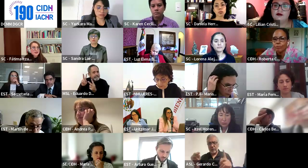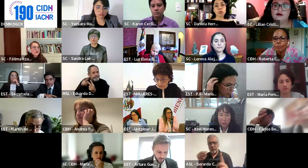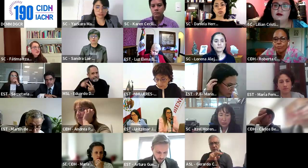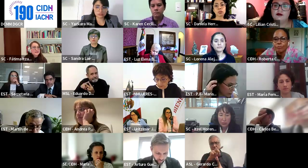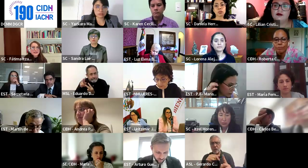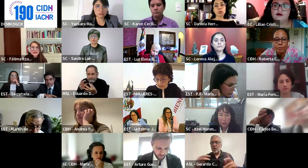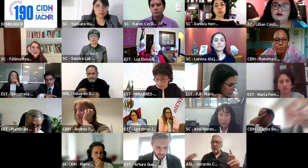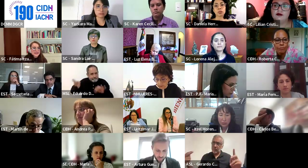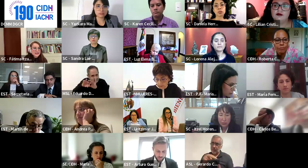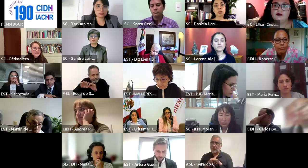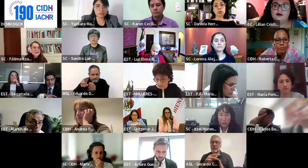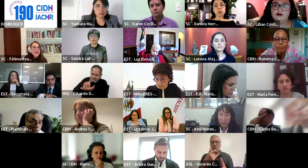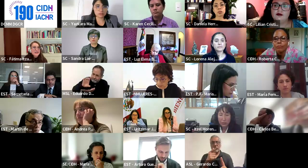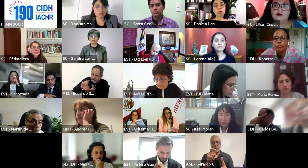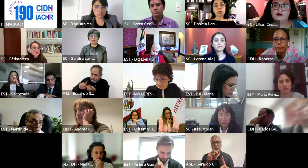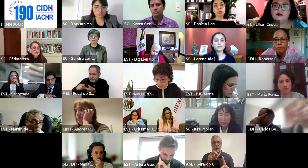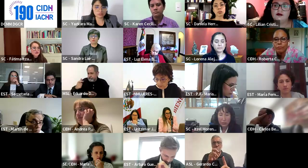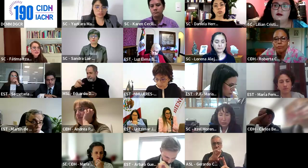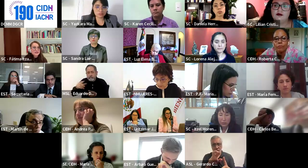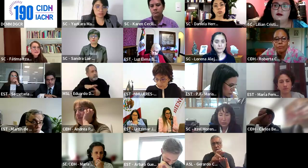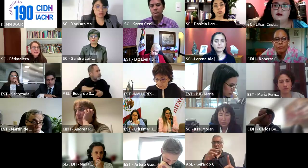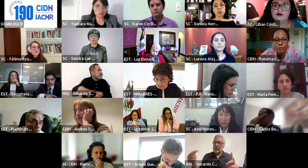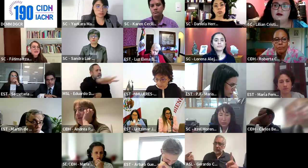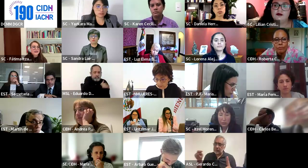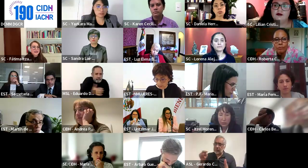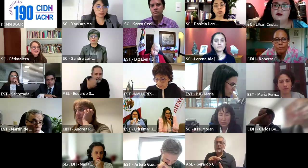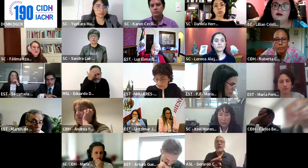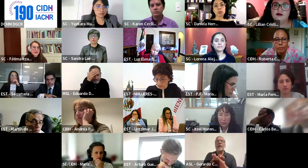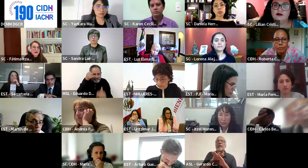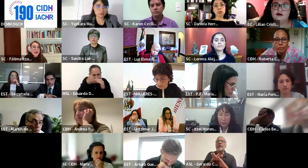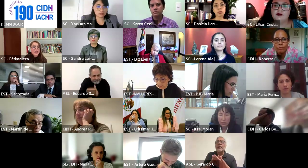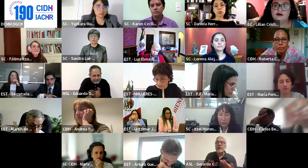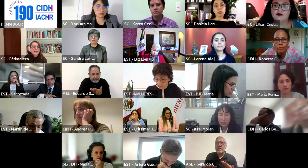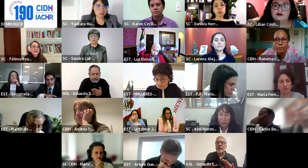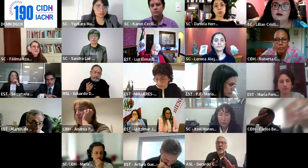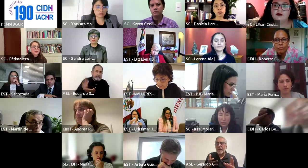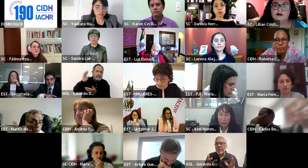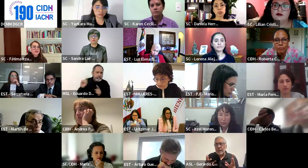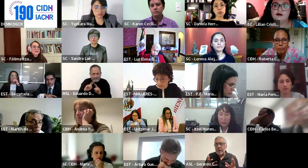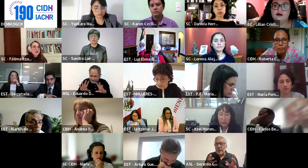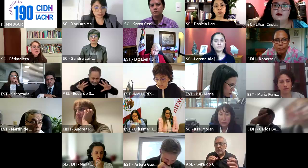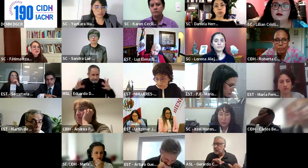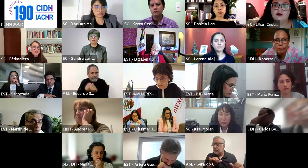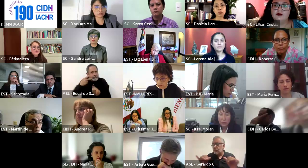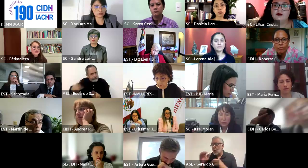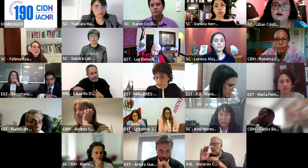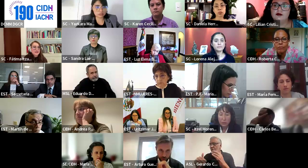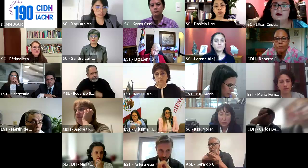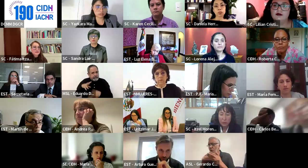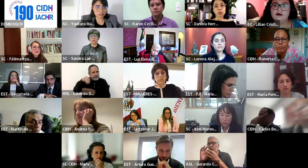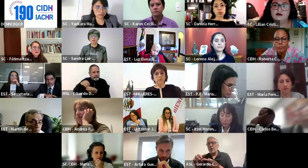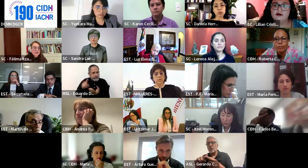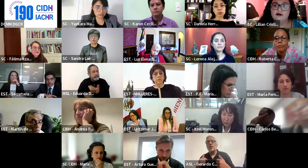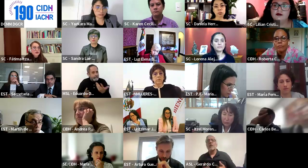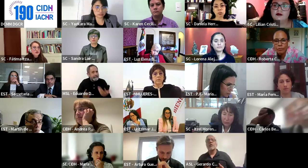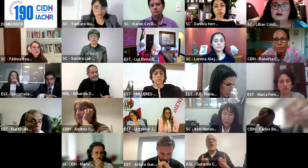perspectivas no sean ajenas a ningún tema relacionado a la vida de las personas, no solamente a